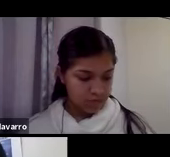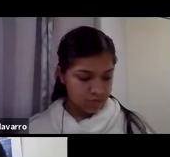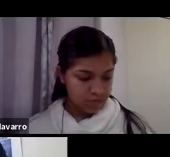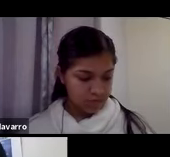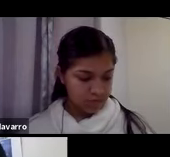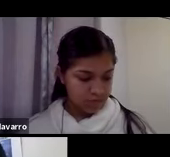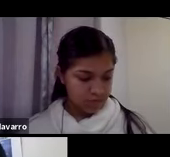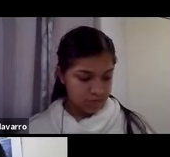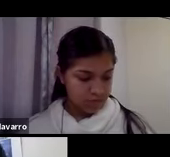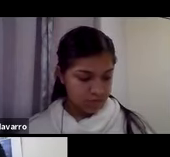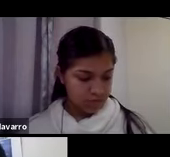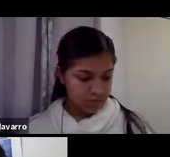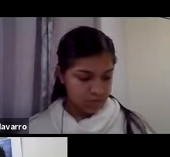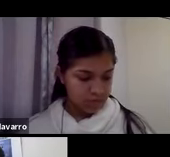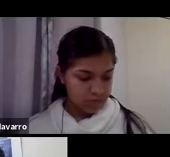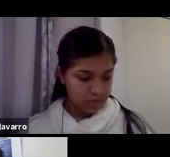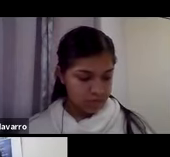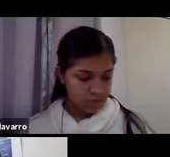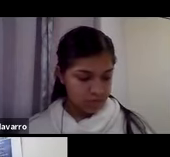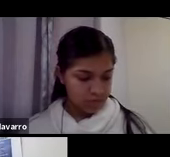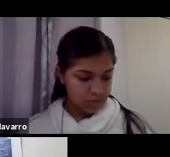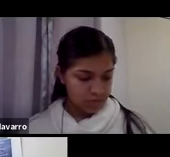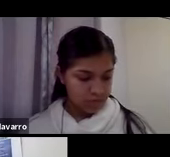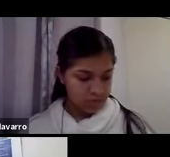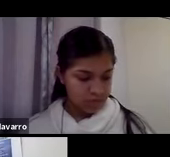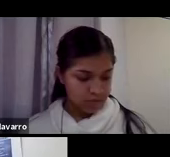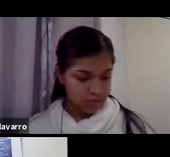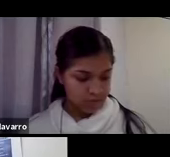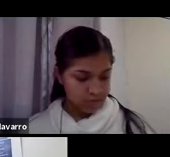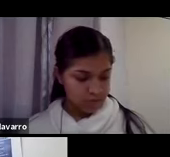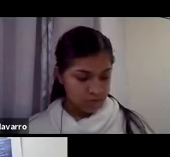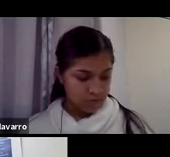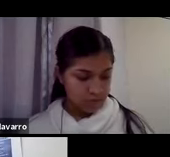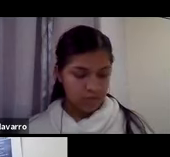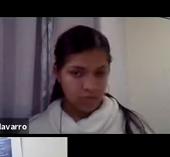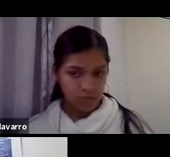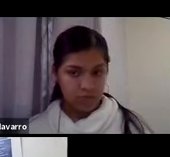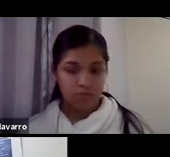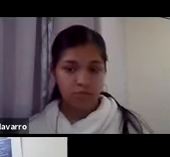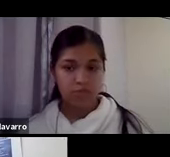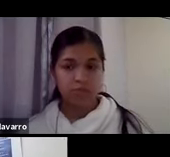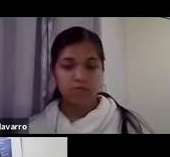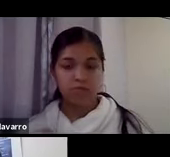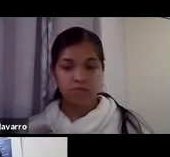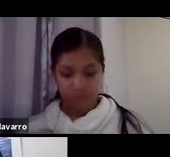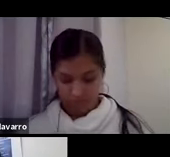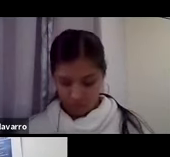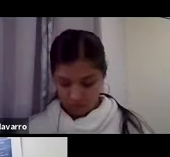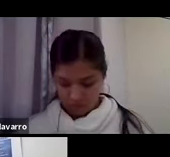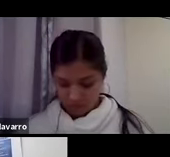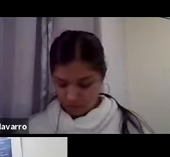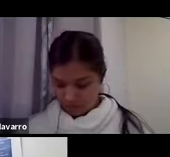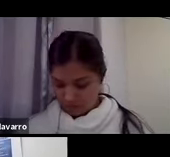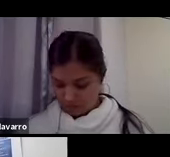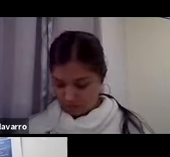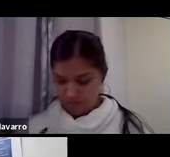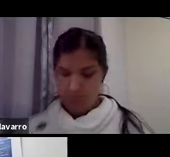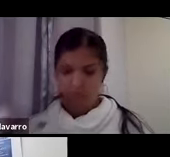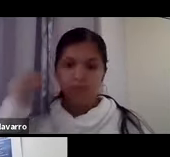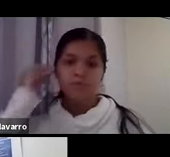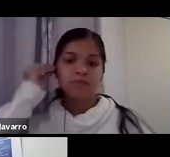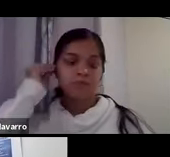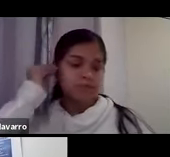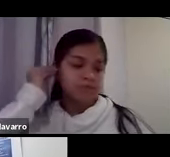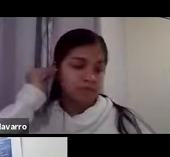en méxico que resulta que vivían de lo de la basura que tiraba el moll comían de ahí de la basura